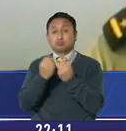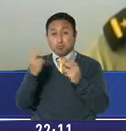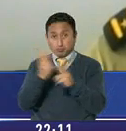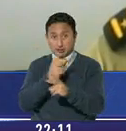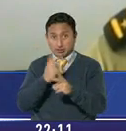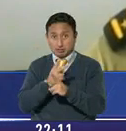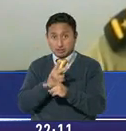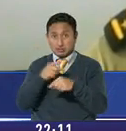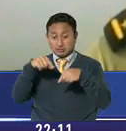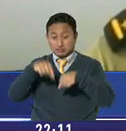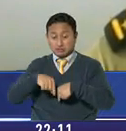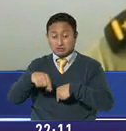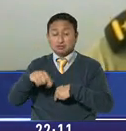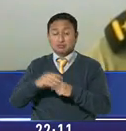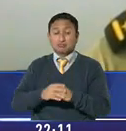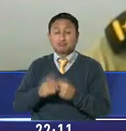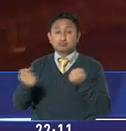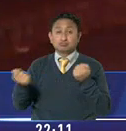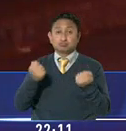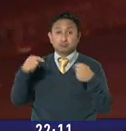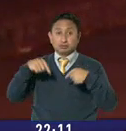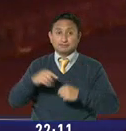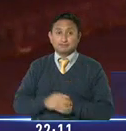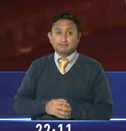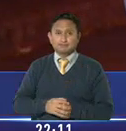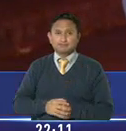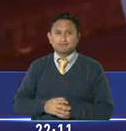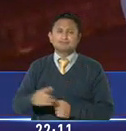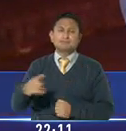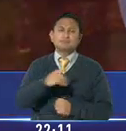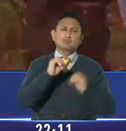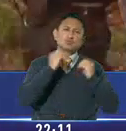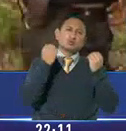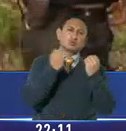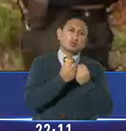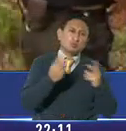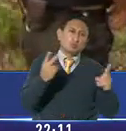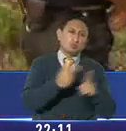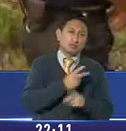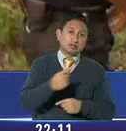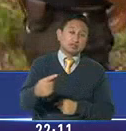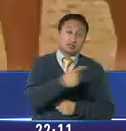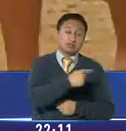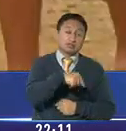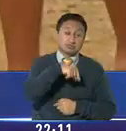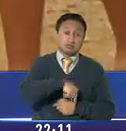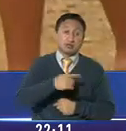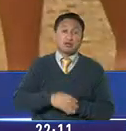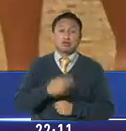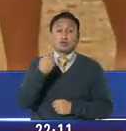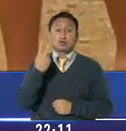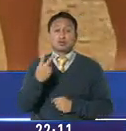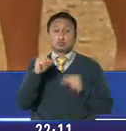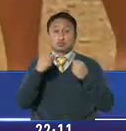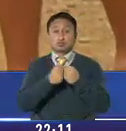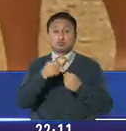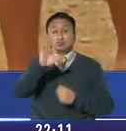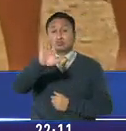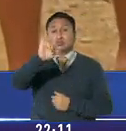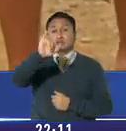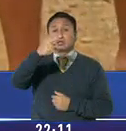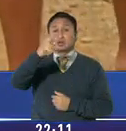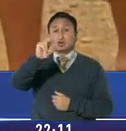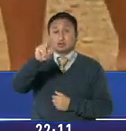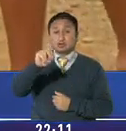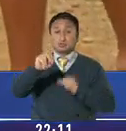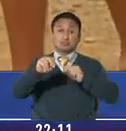que opera en nuestra jurisdicción territorial. Pero hablemos de las organizaciones. Este sería un aparente enfrentamiento entre tiguerones y